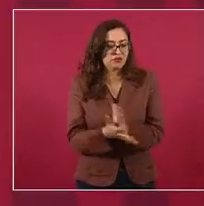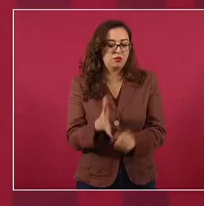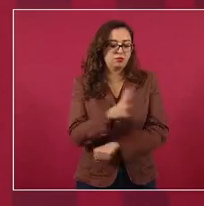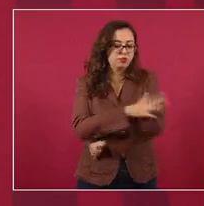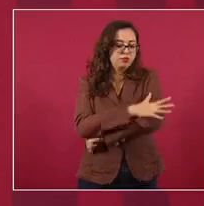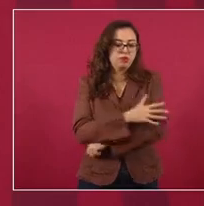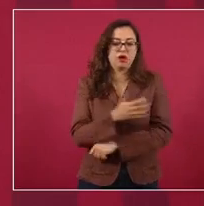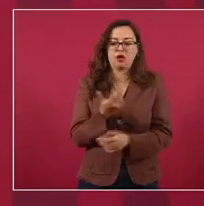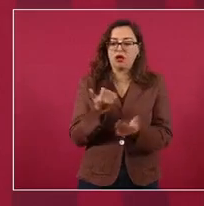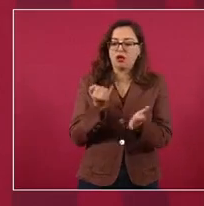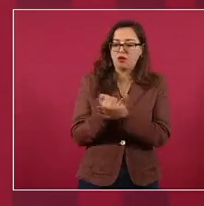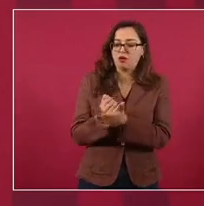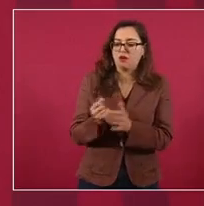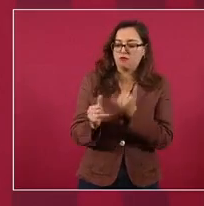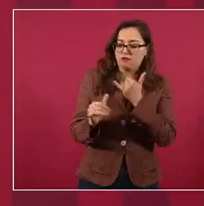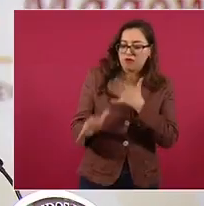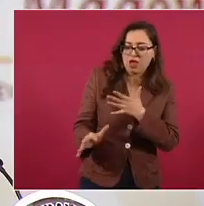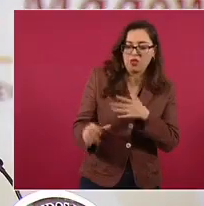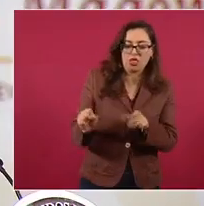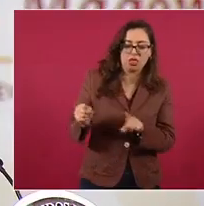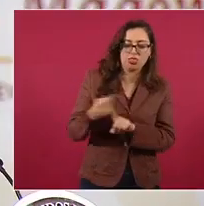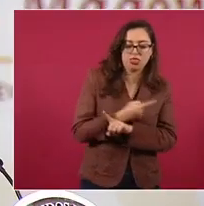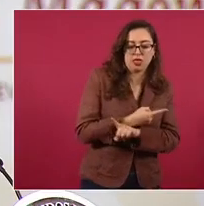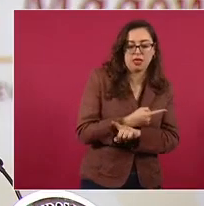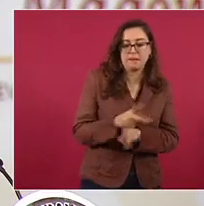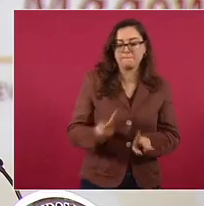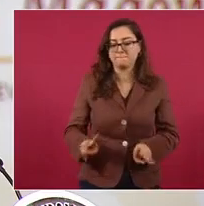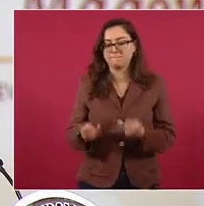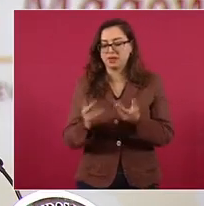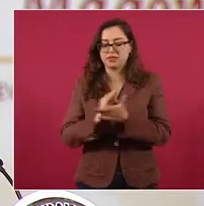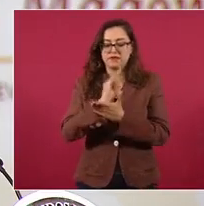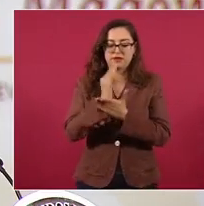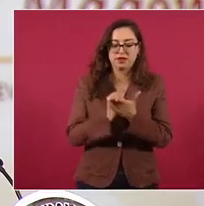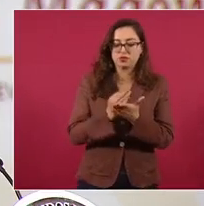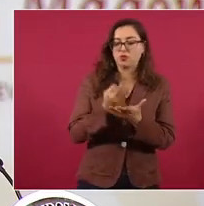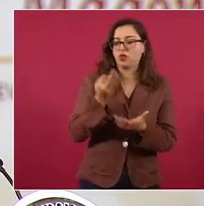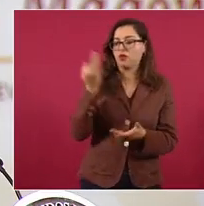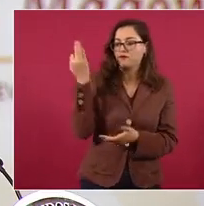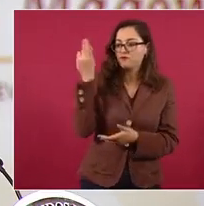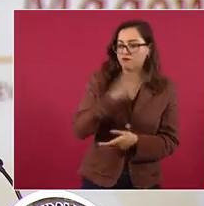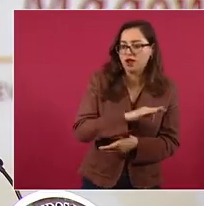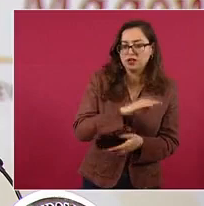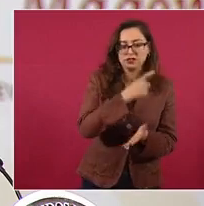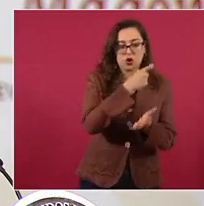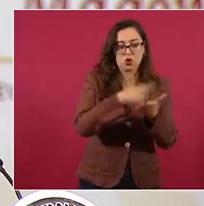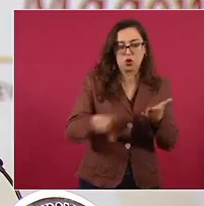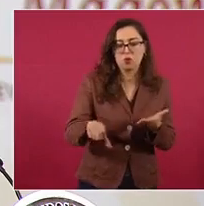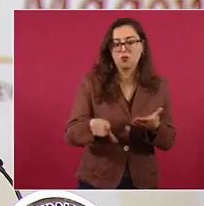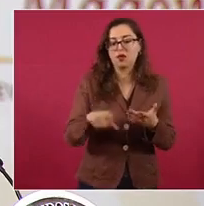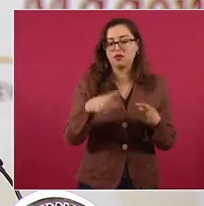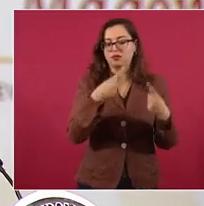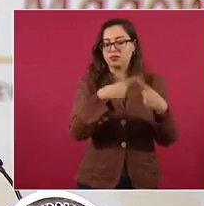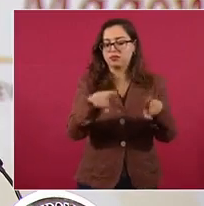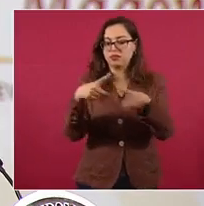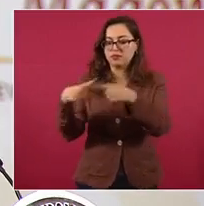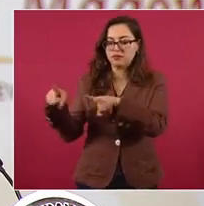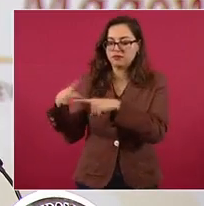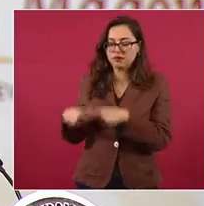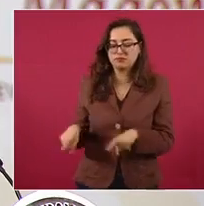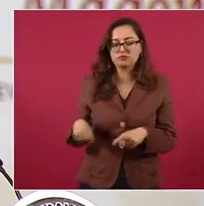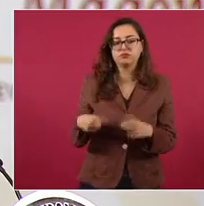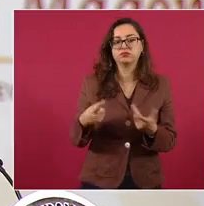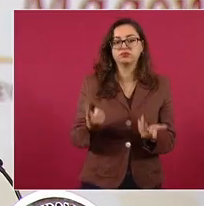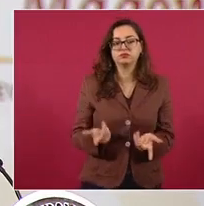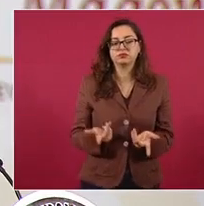fiscal, la expedición, venta, enajenación, compra o adquisición de comprobantes